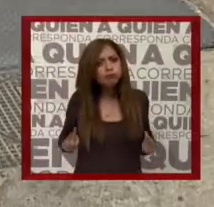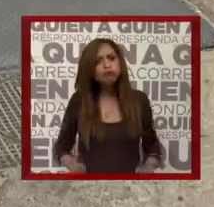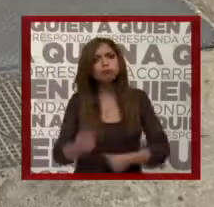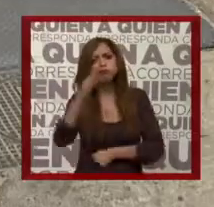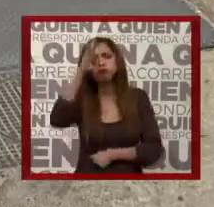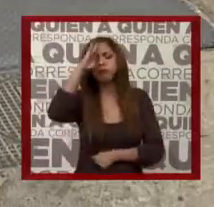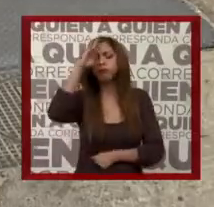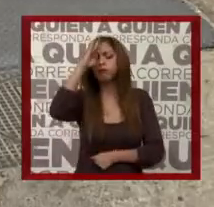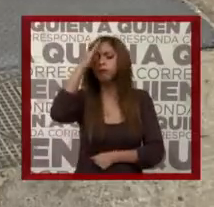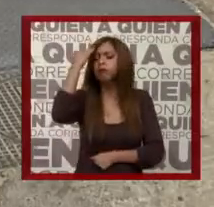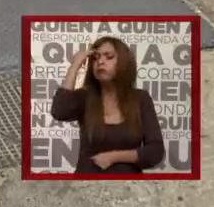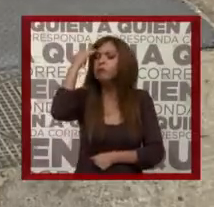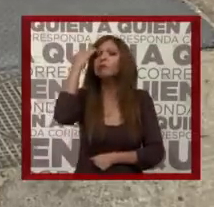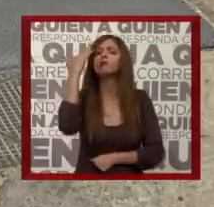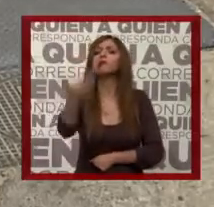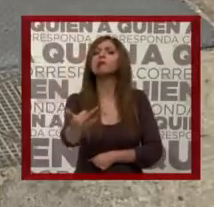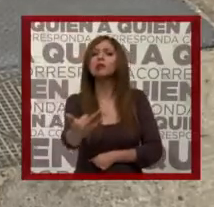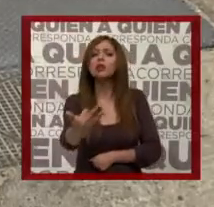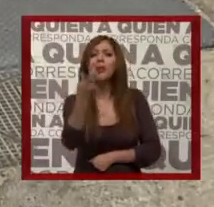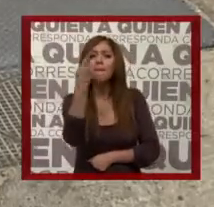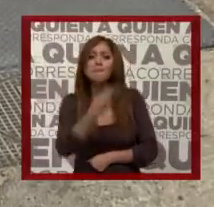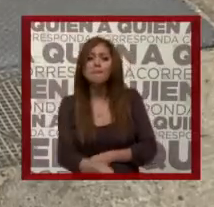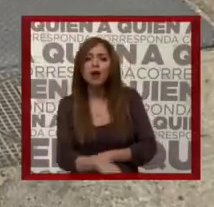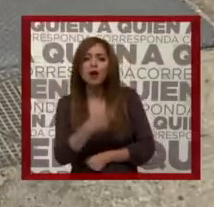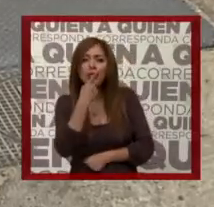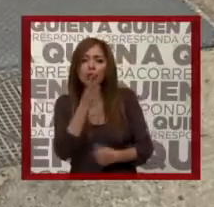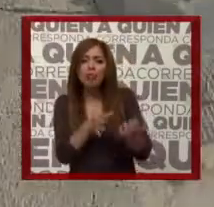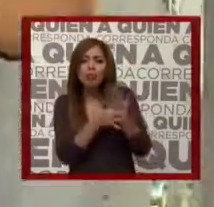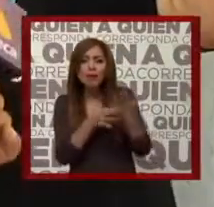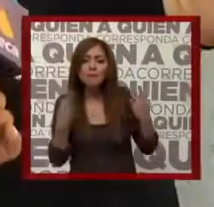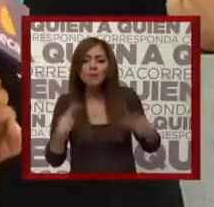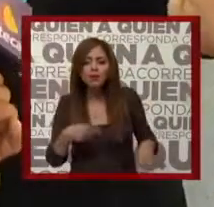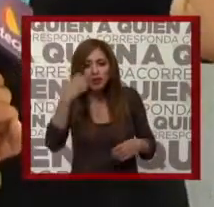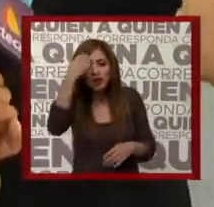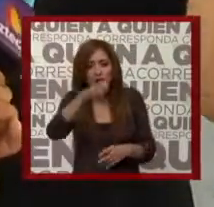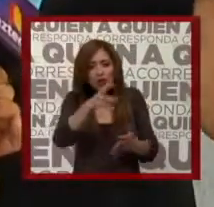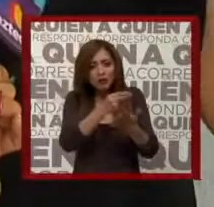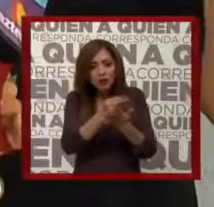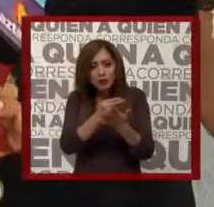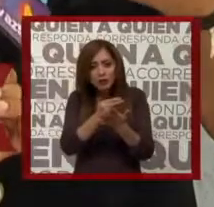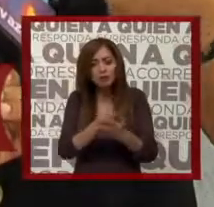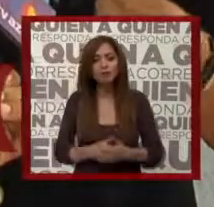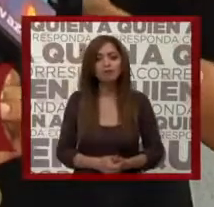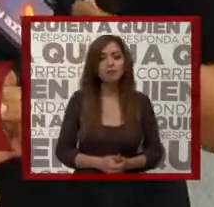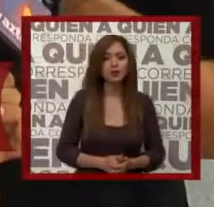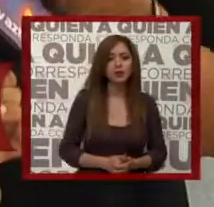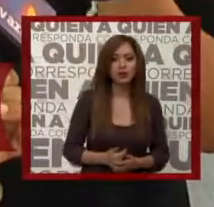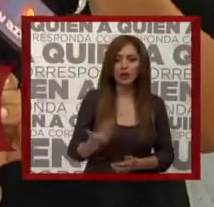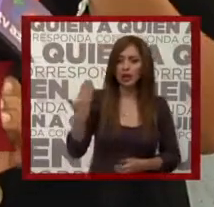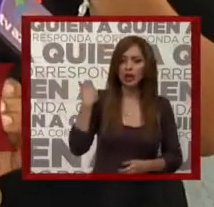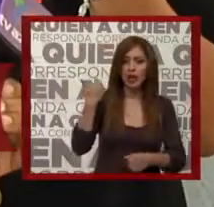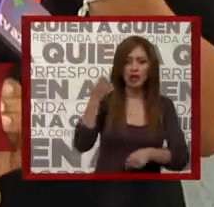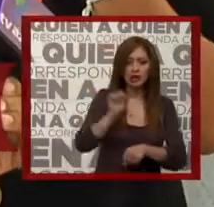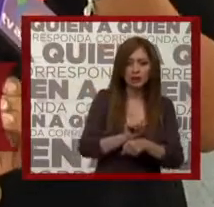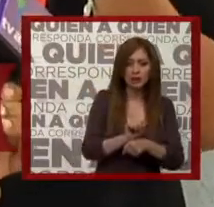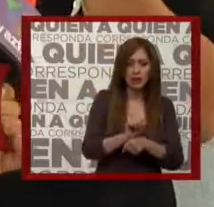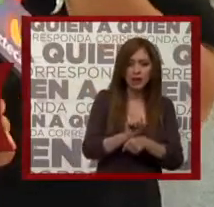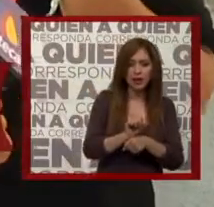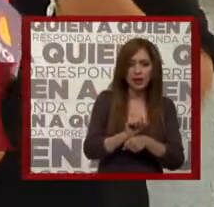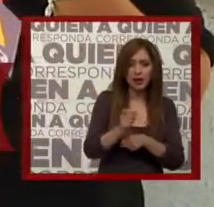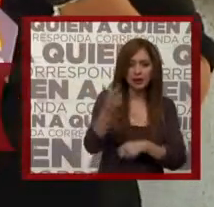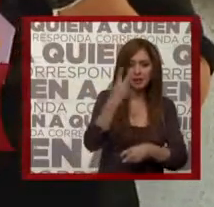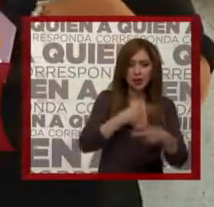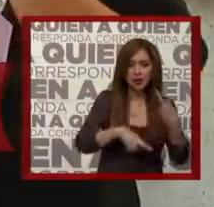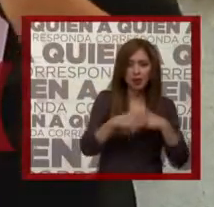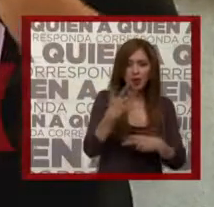tiempo. Lo extraño es que parece que ya le metieron mano. Vinieron apenas la semana pasada, como por el